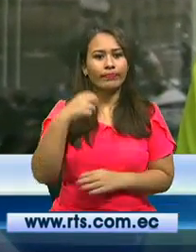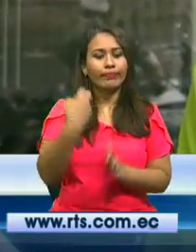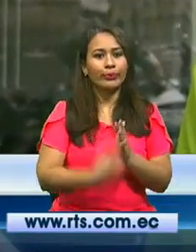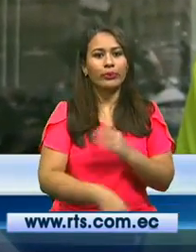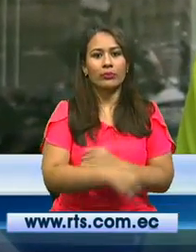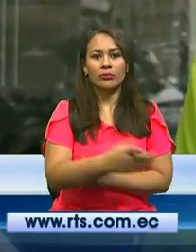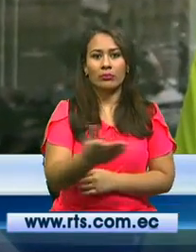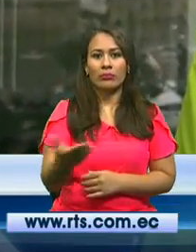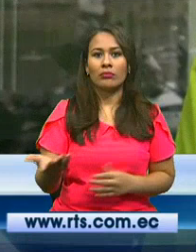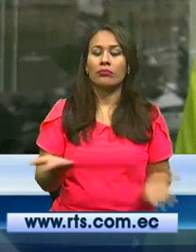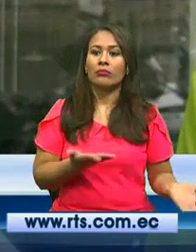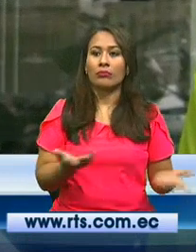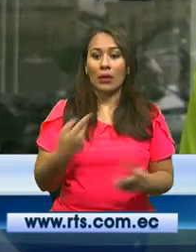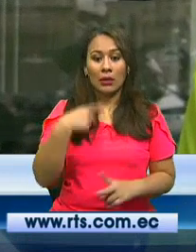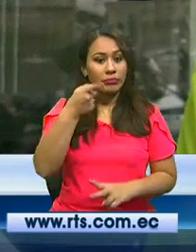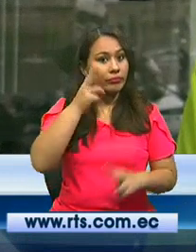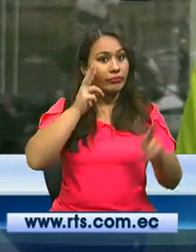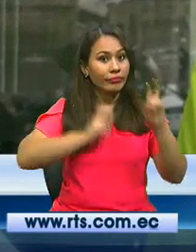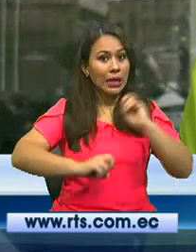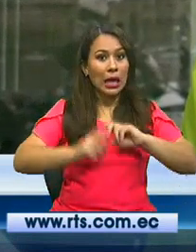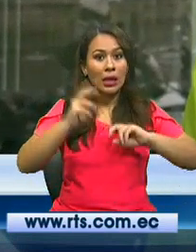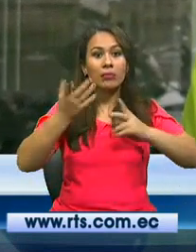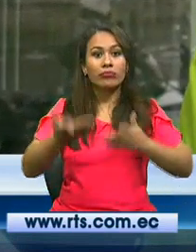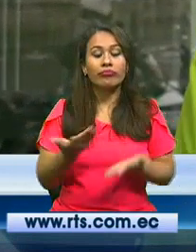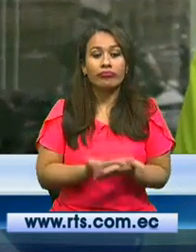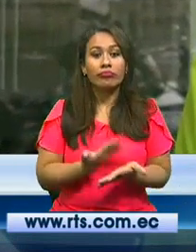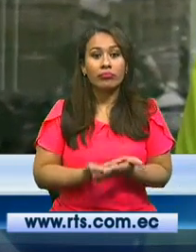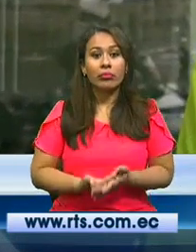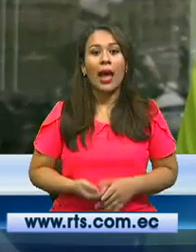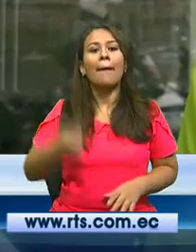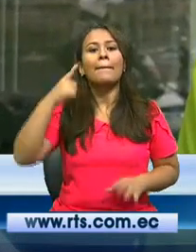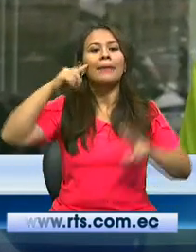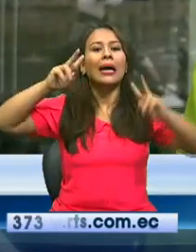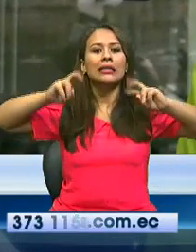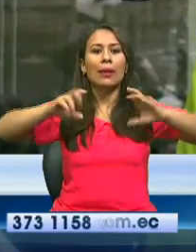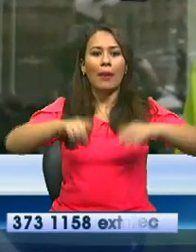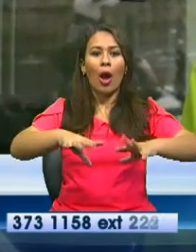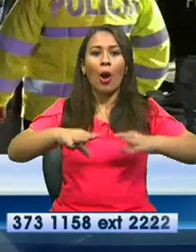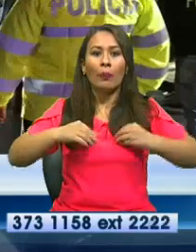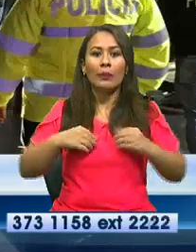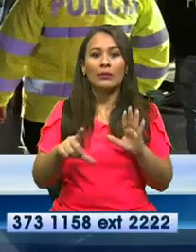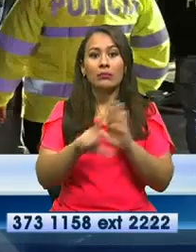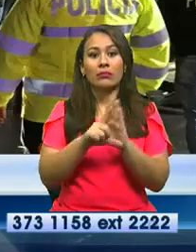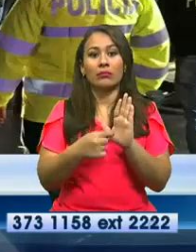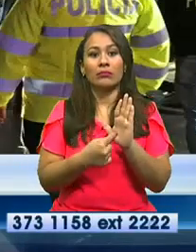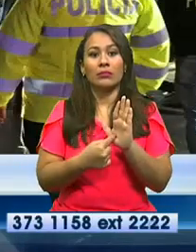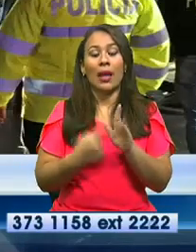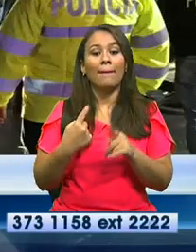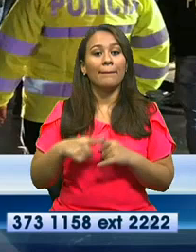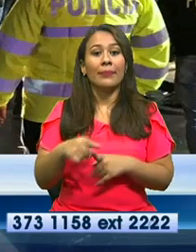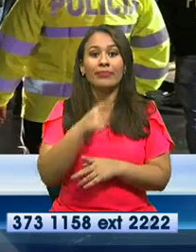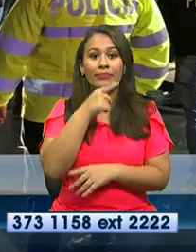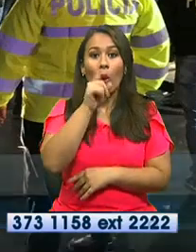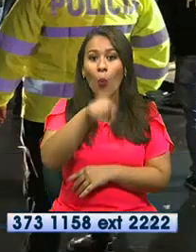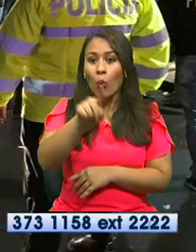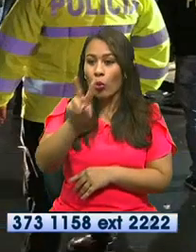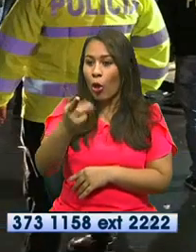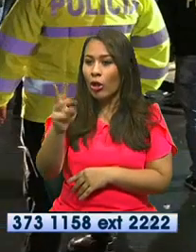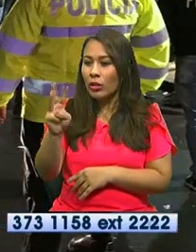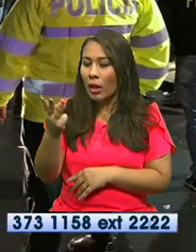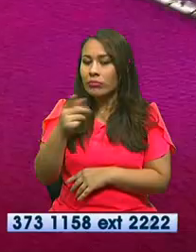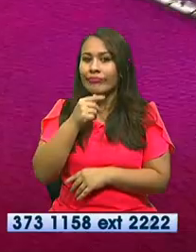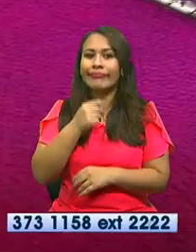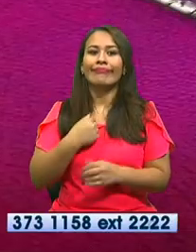que regularizar sus documentos en un lapso determinado para cumplir con lo que indica la ley. Pero no era todo. Los clientes, para evitar problemas